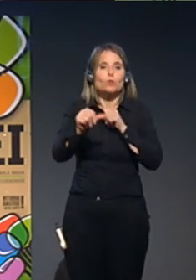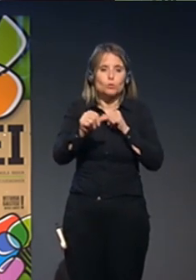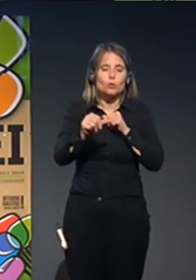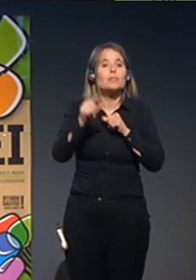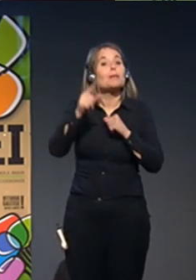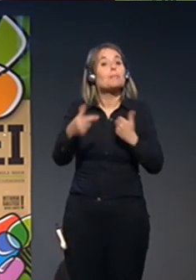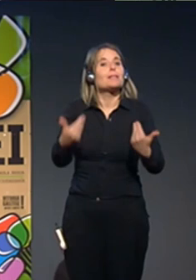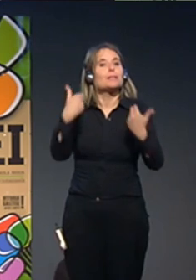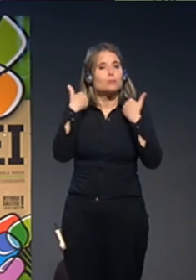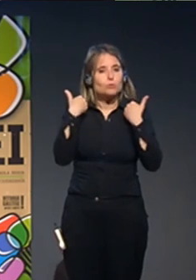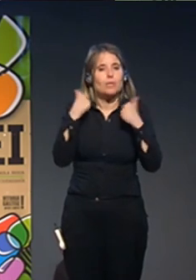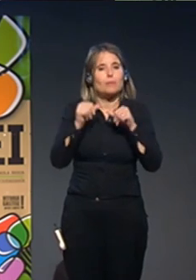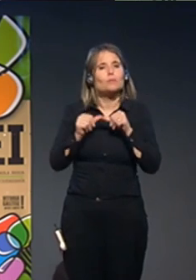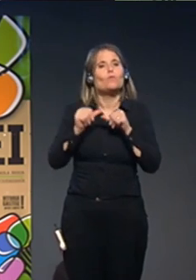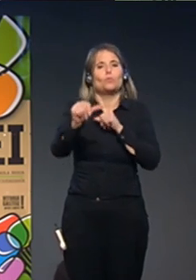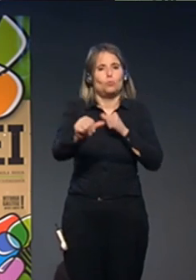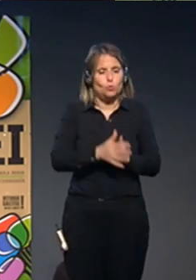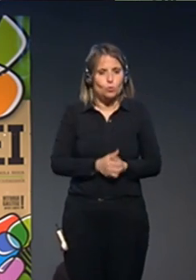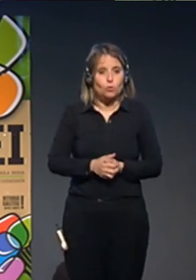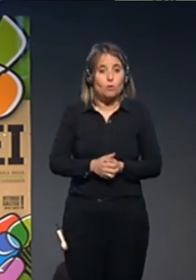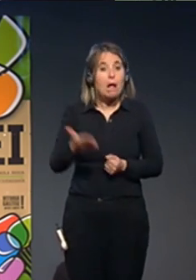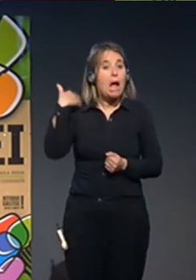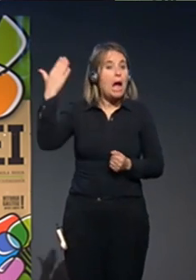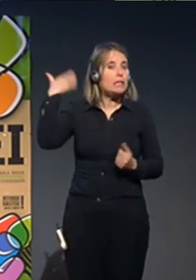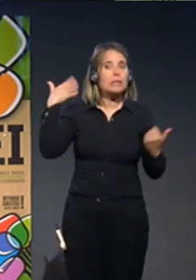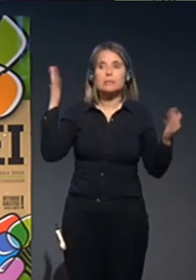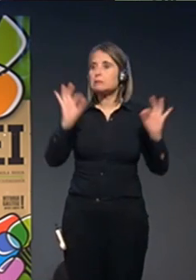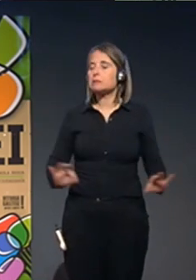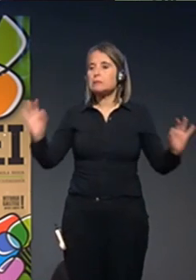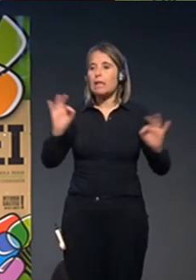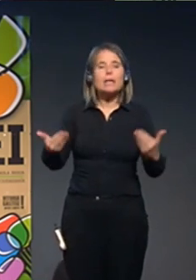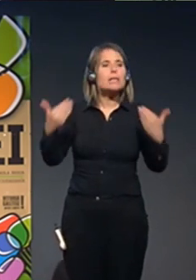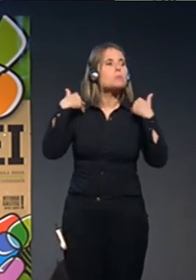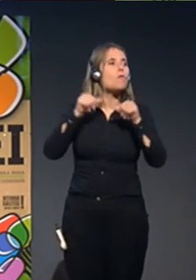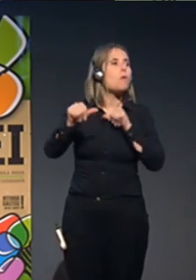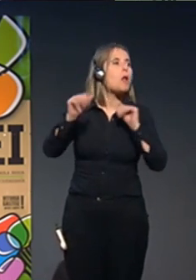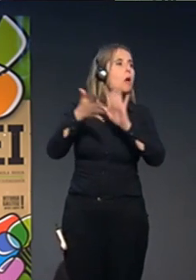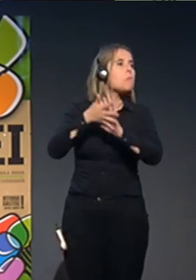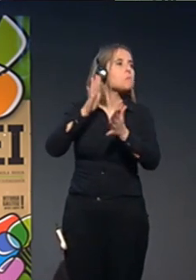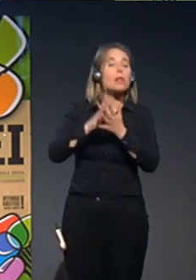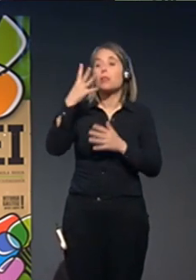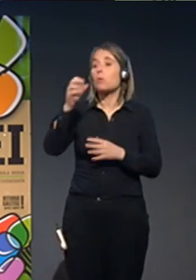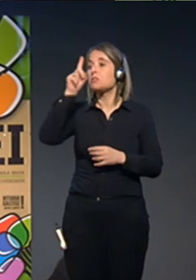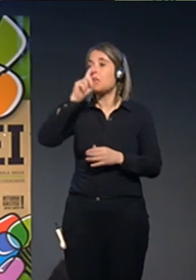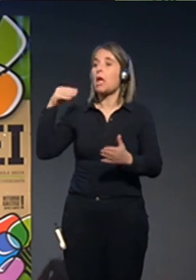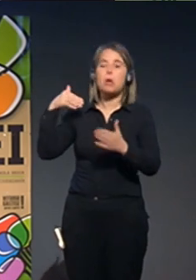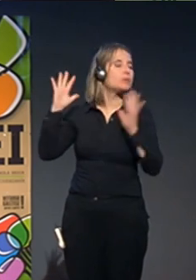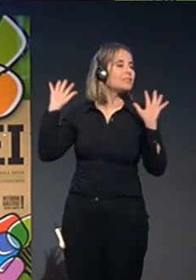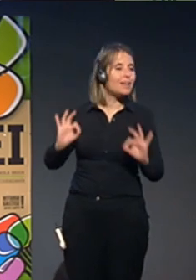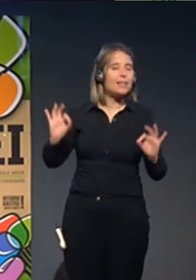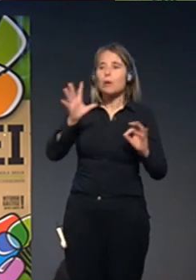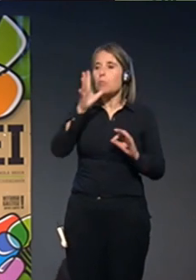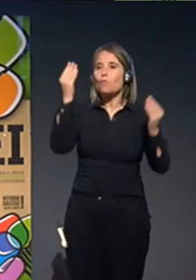también responsables de un futuro cosa que antes no teníamos que la responsabilidad del futuro hace 50 años no porque